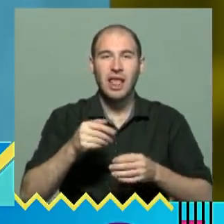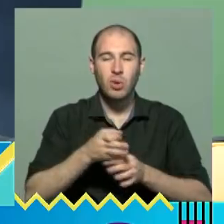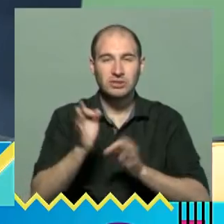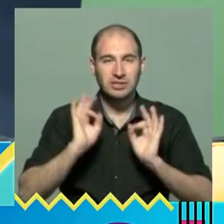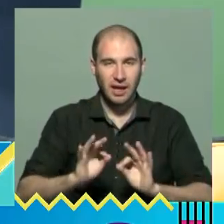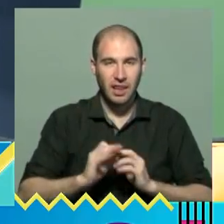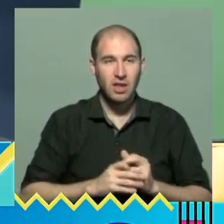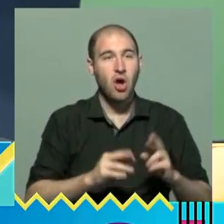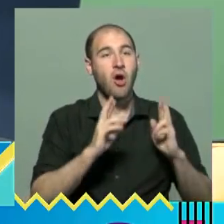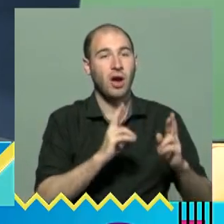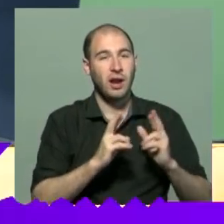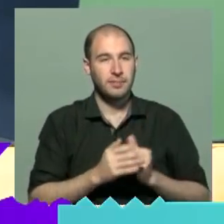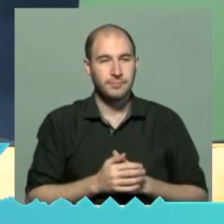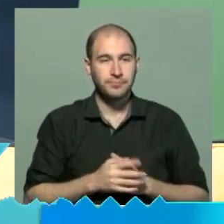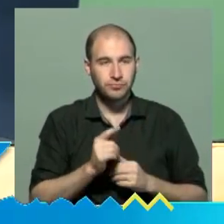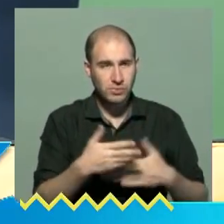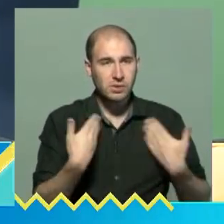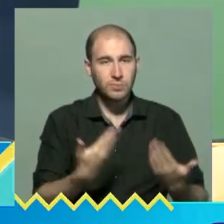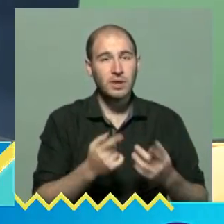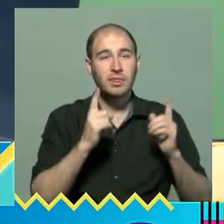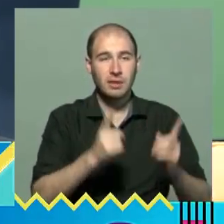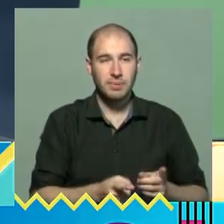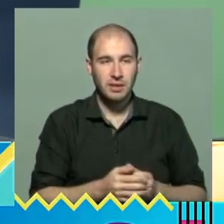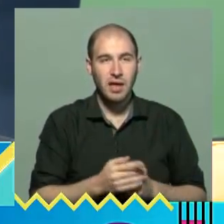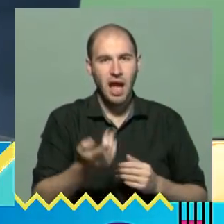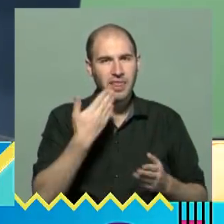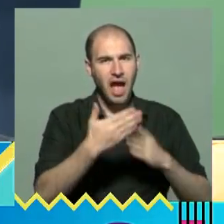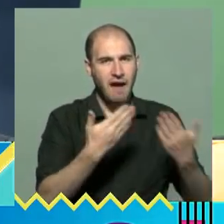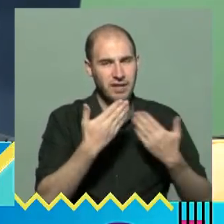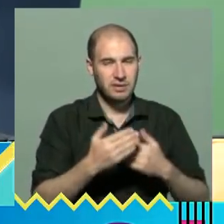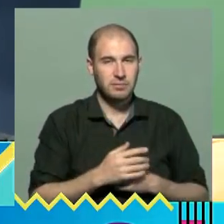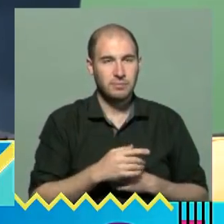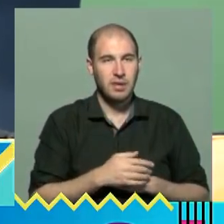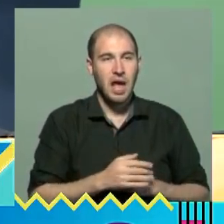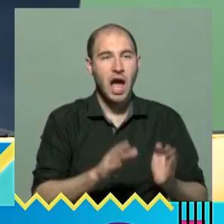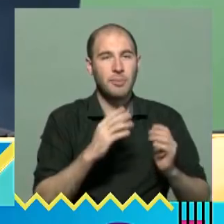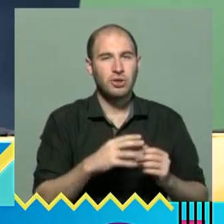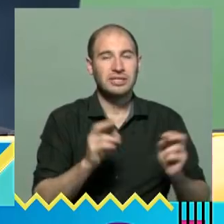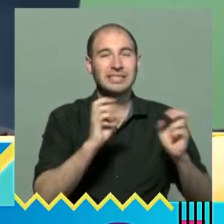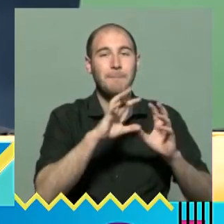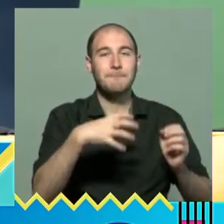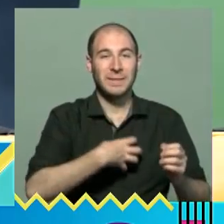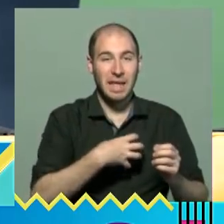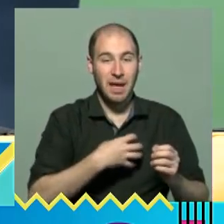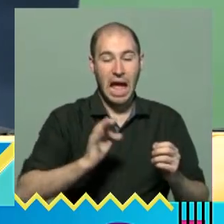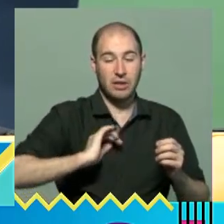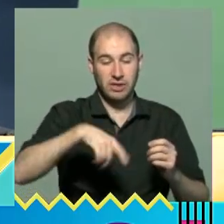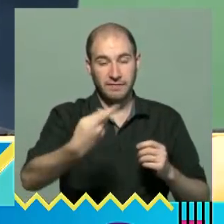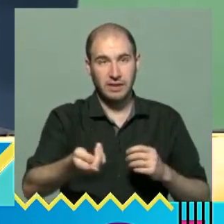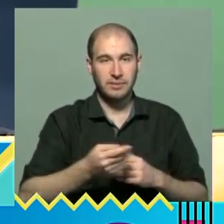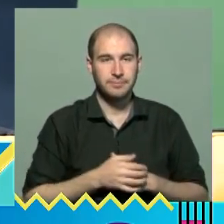¿no? Sí, ojalá que eso sea posible. Y bueno, también, recién hablabas de que quizás la materia que tendrías el año que